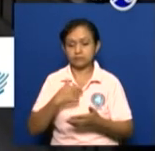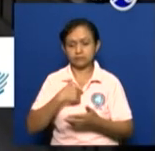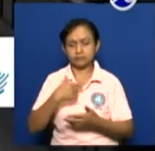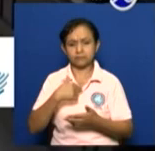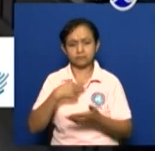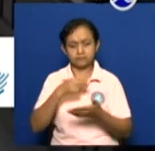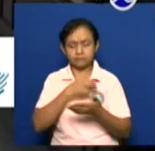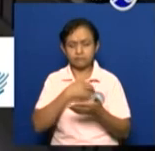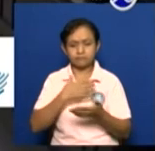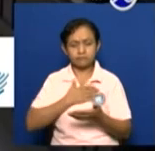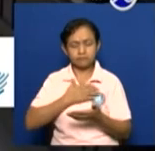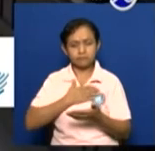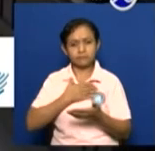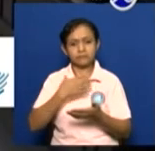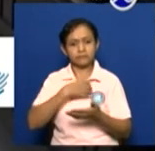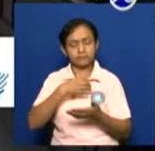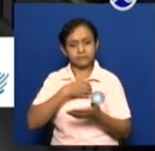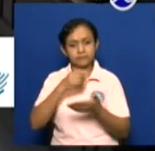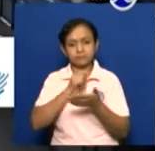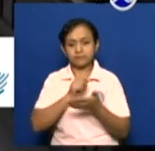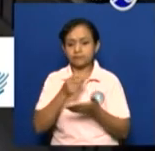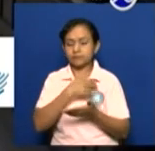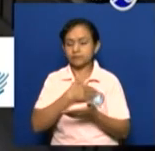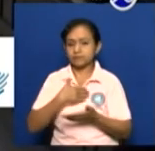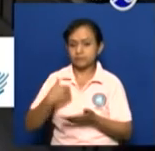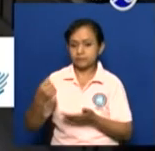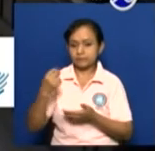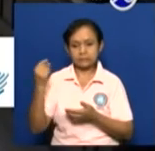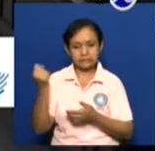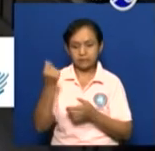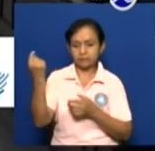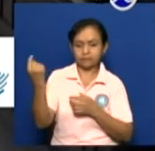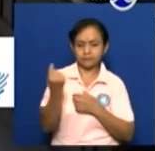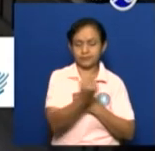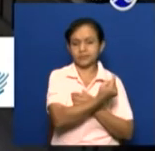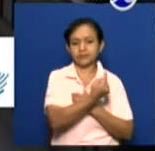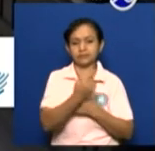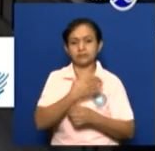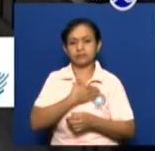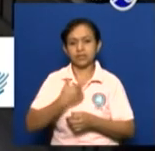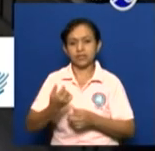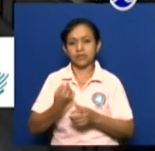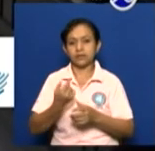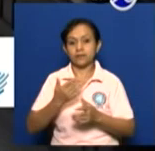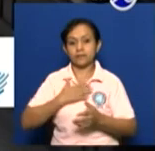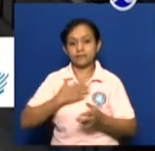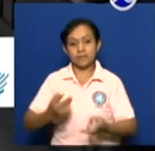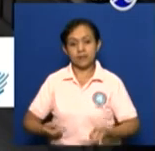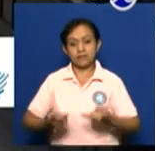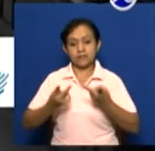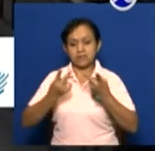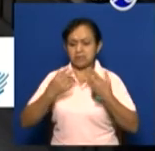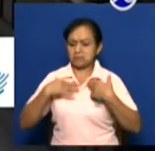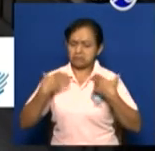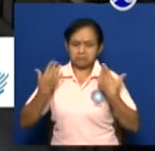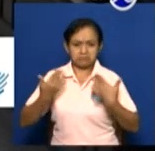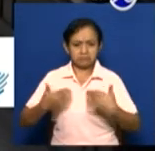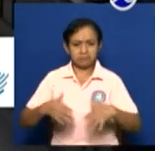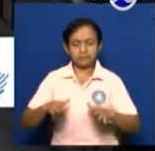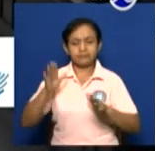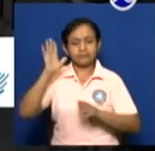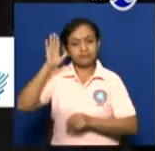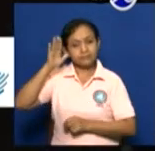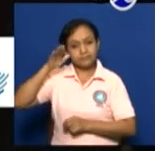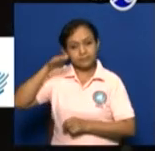cuanto esté en mi parte por salir lo más pronto posible. Mi vida es cómoda, pero